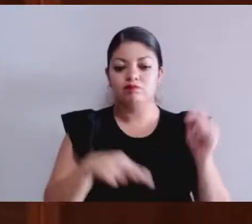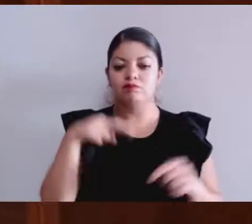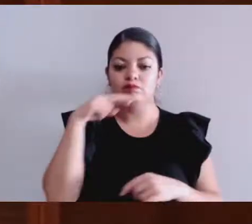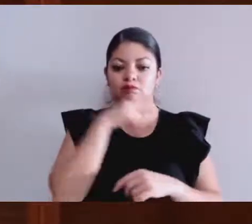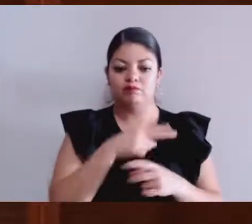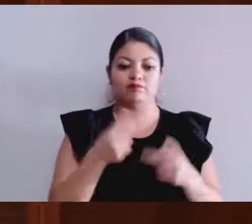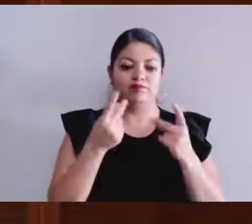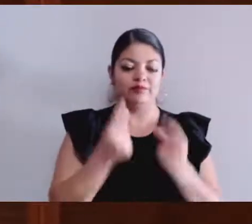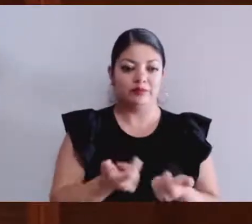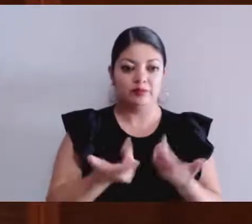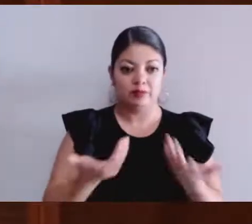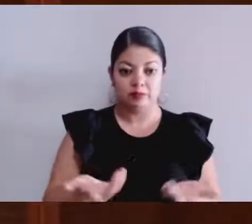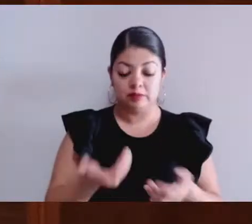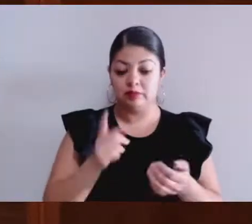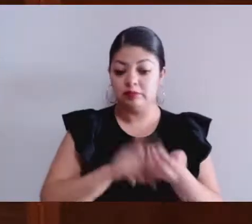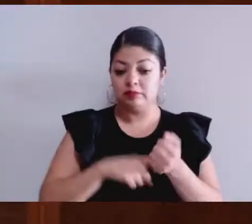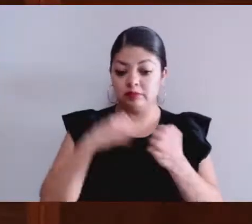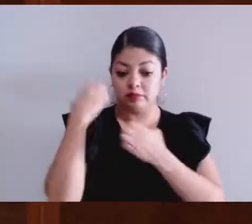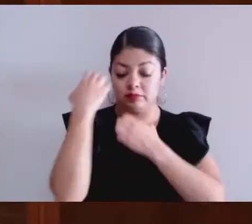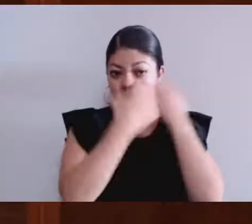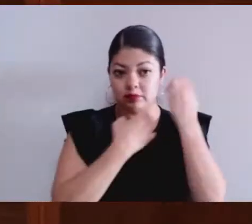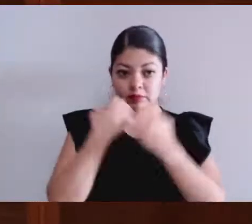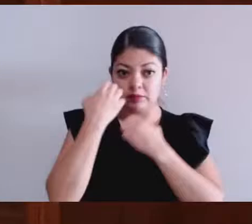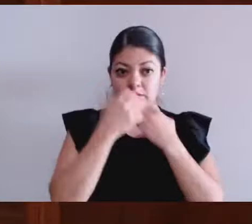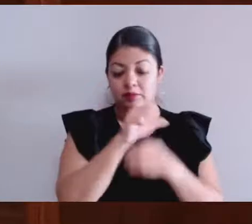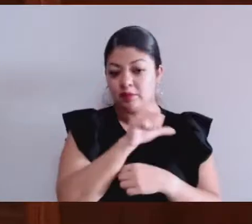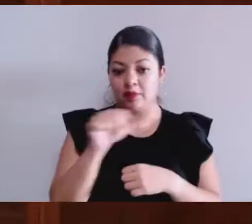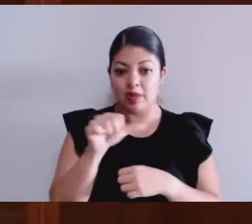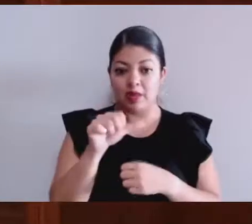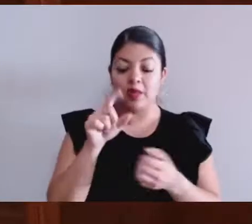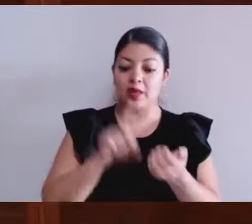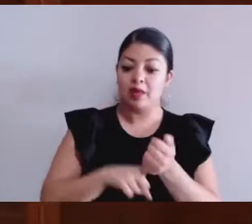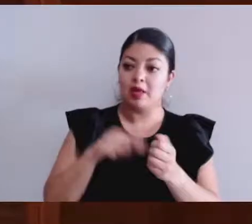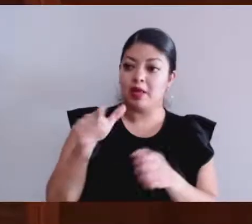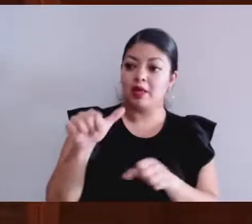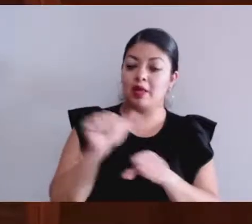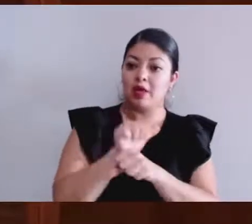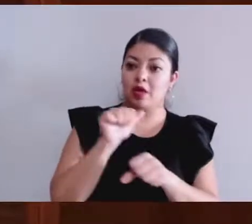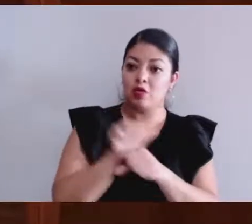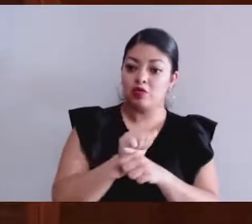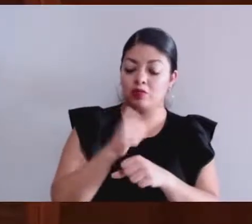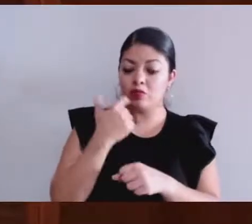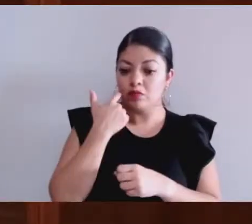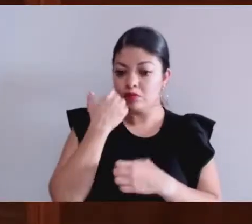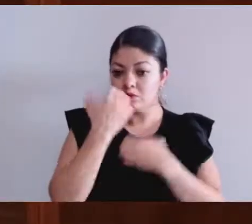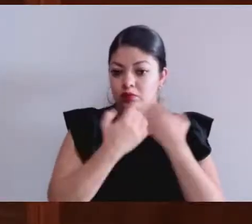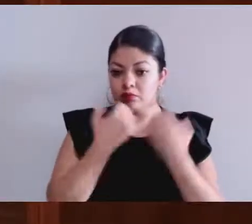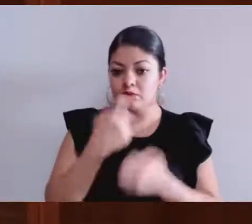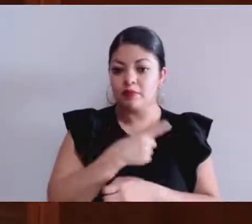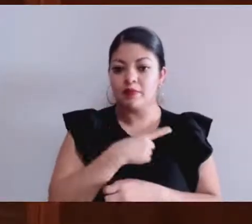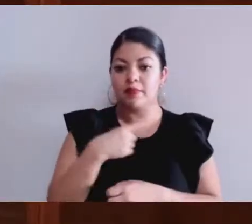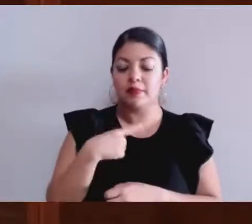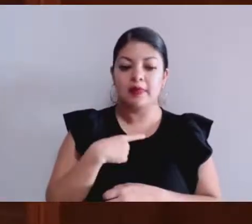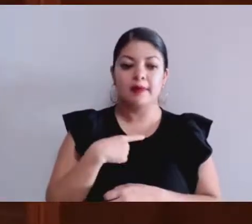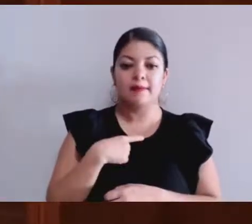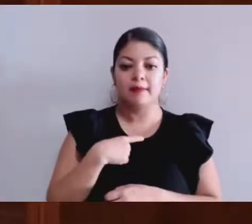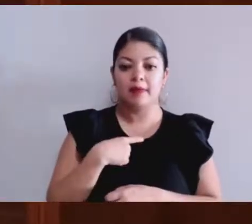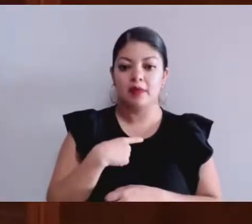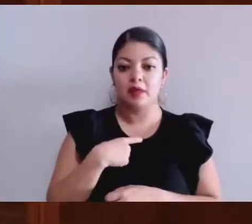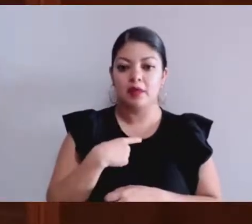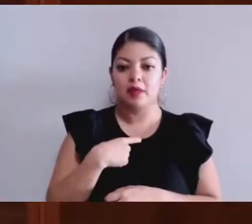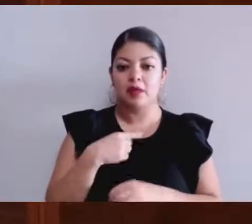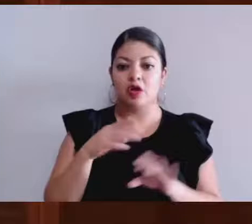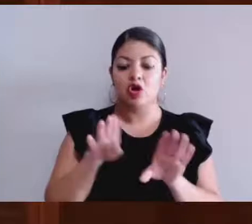eficiente, pues cabe decir que en las revisiones a los usuarios de transporte público, pues se les